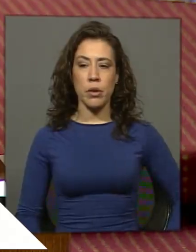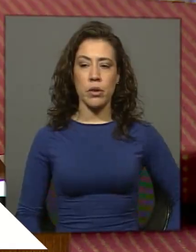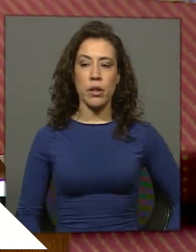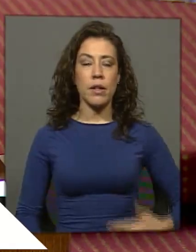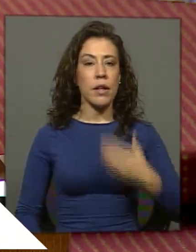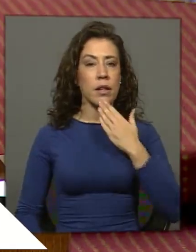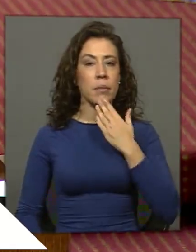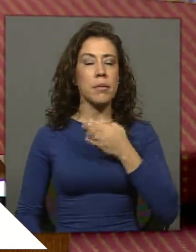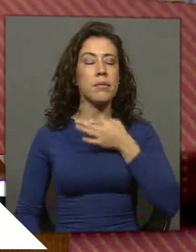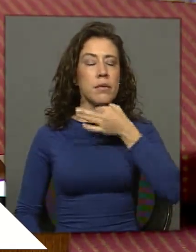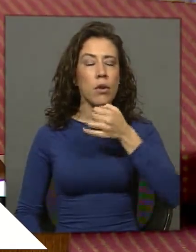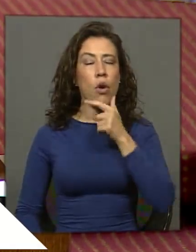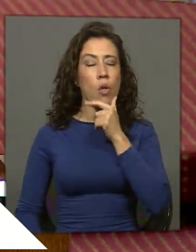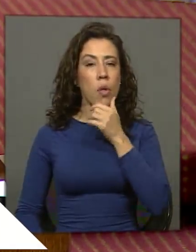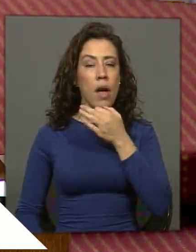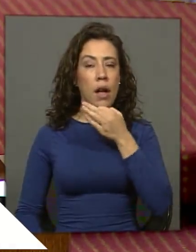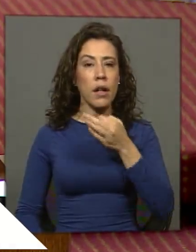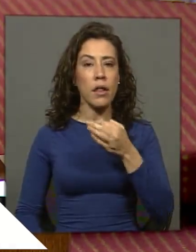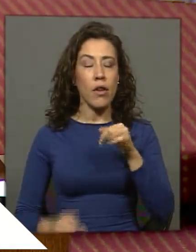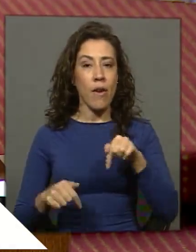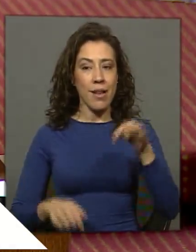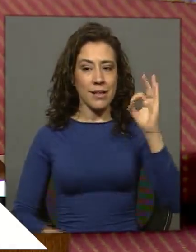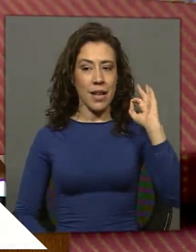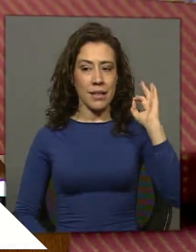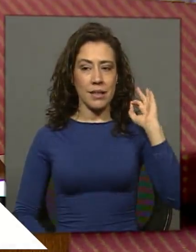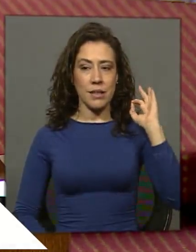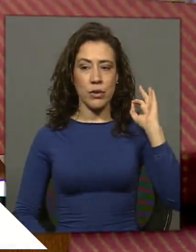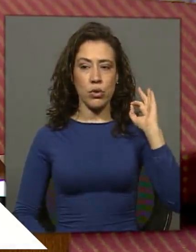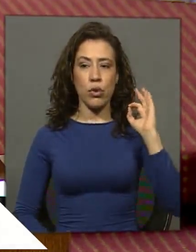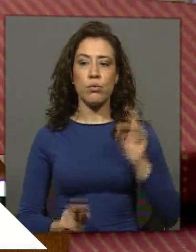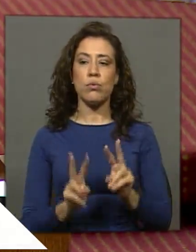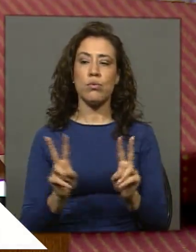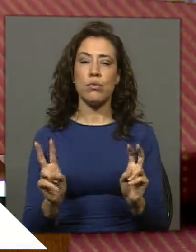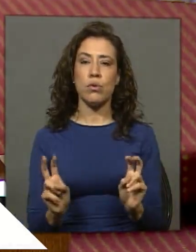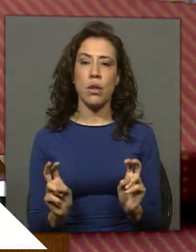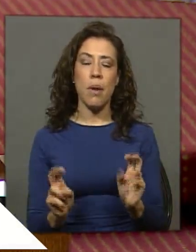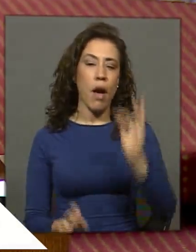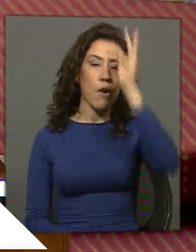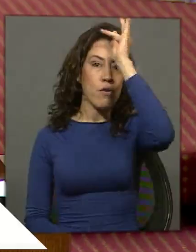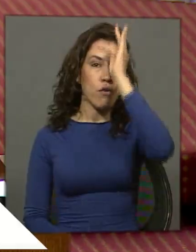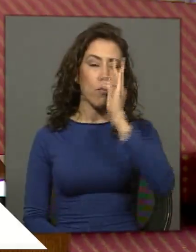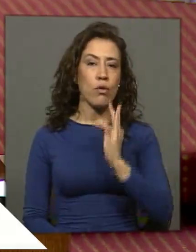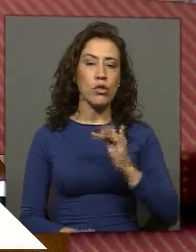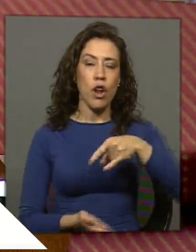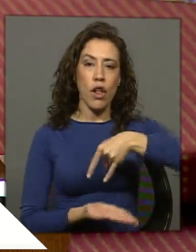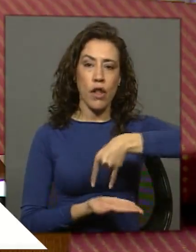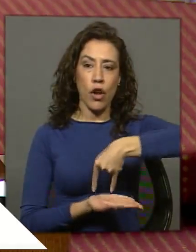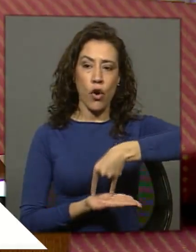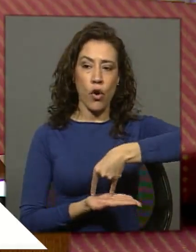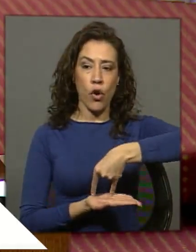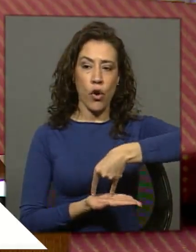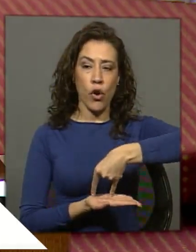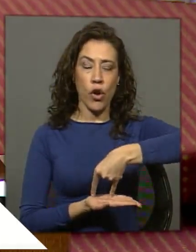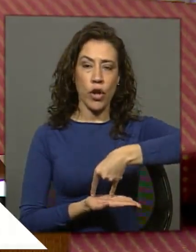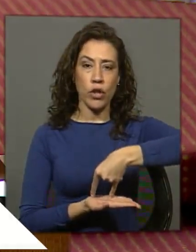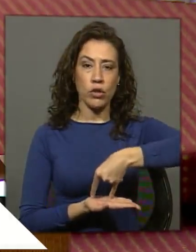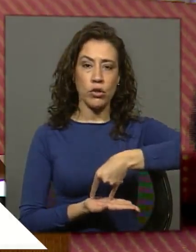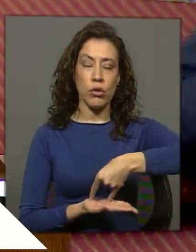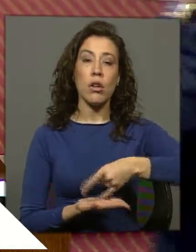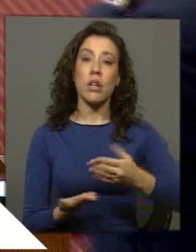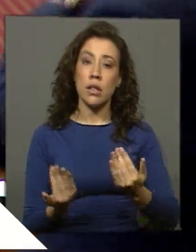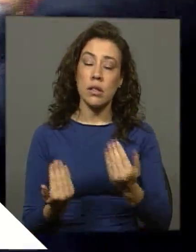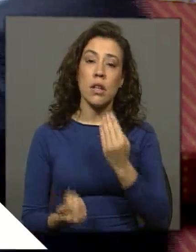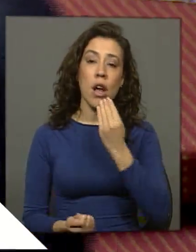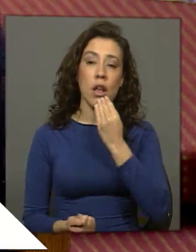sumo a las inquietudes planteadas en esta sesión en relación a los funcionarios del Congreso Nacional que sería prudente